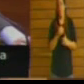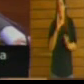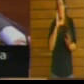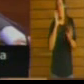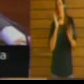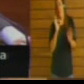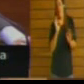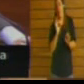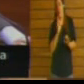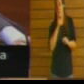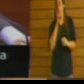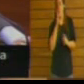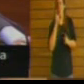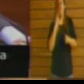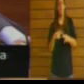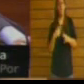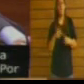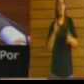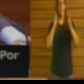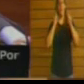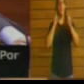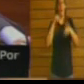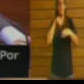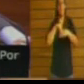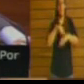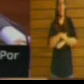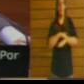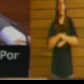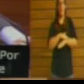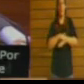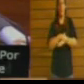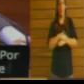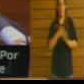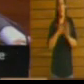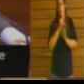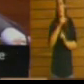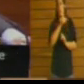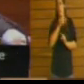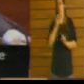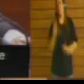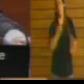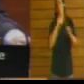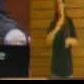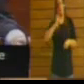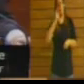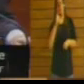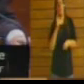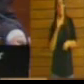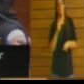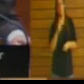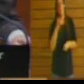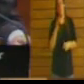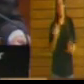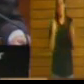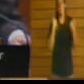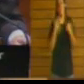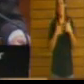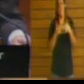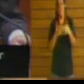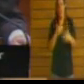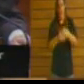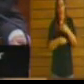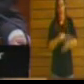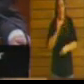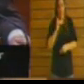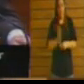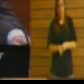qué? Porque la política educativa de este Gobierno no solamente que es el mayor defensor, sino que además es que quien lo está realizando y quien la está marcando las